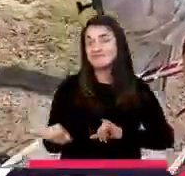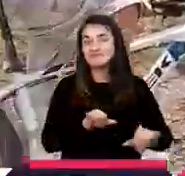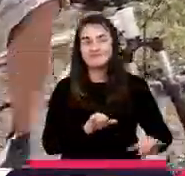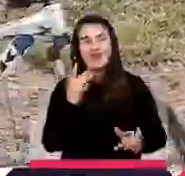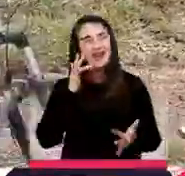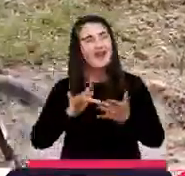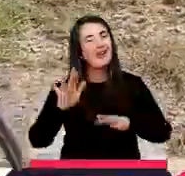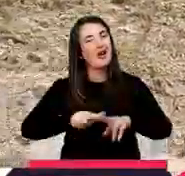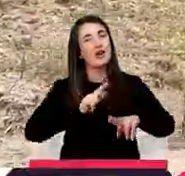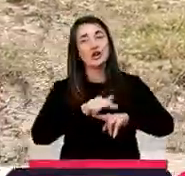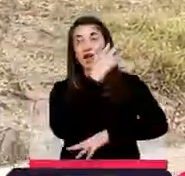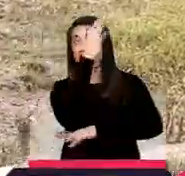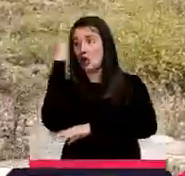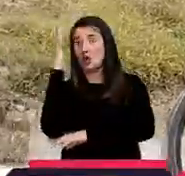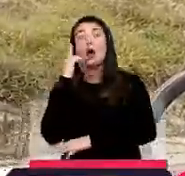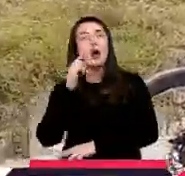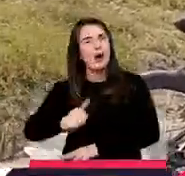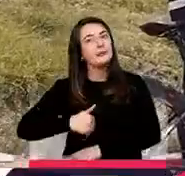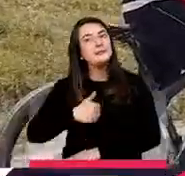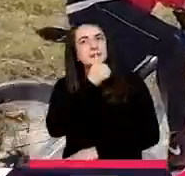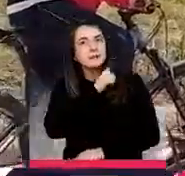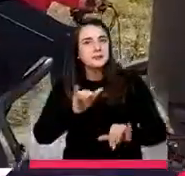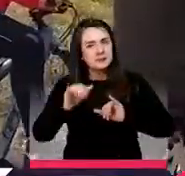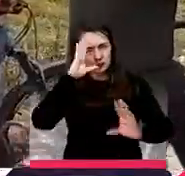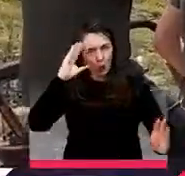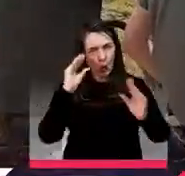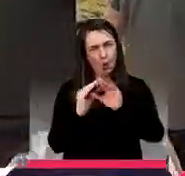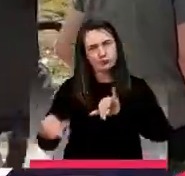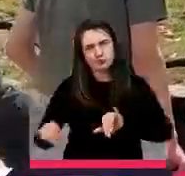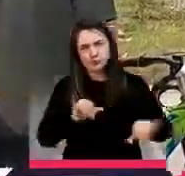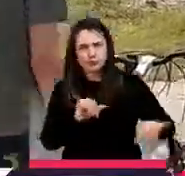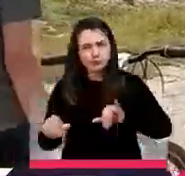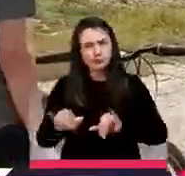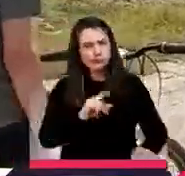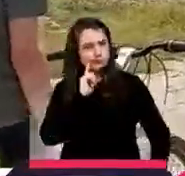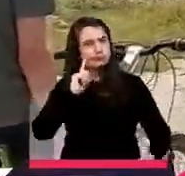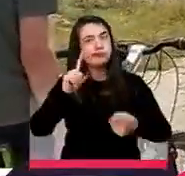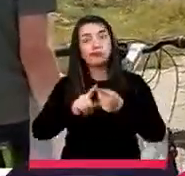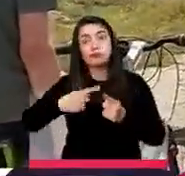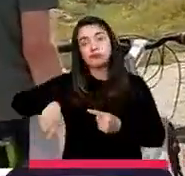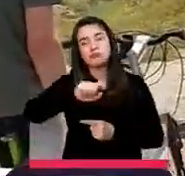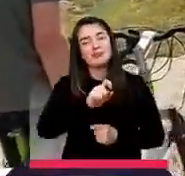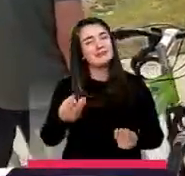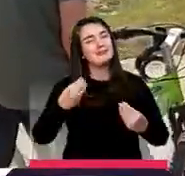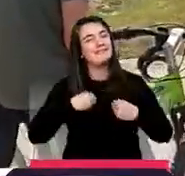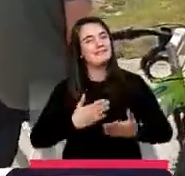naturaleza, pondrá a prueba la resistencia mental y física de todos aquellos que buscan un poco de aventura.